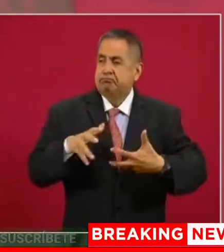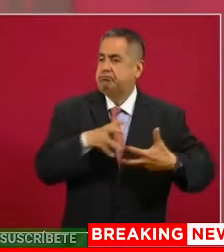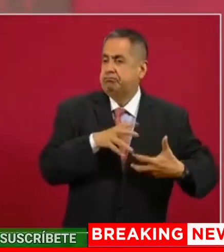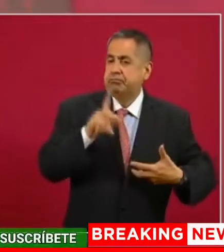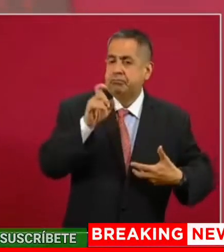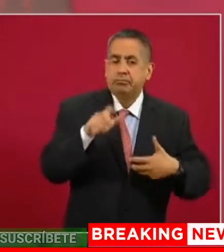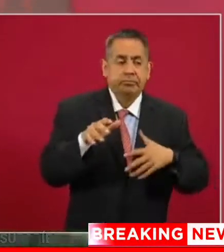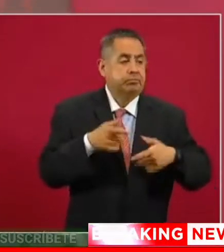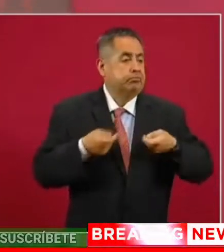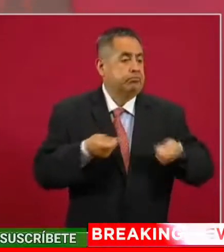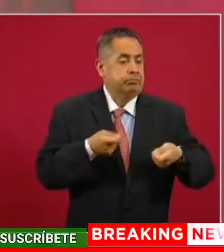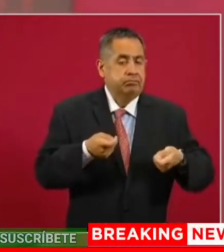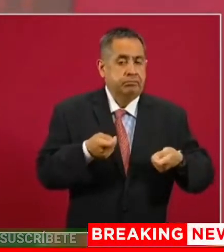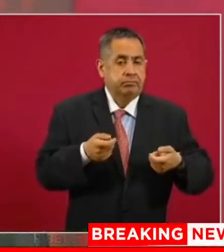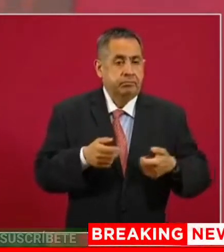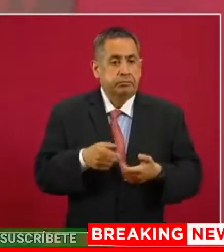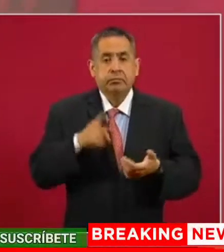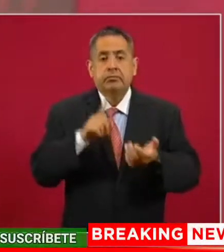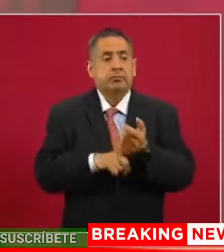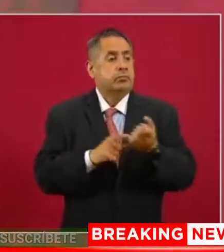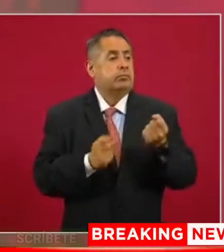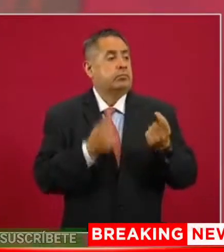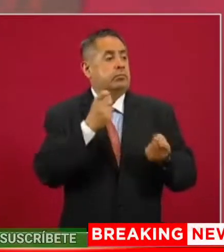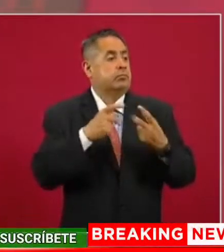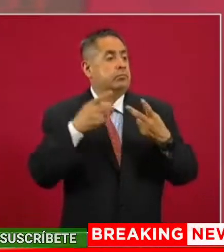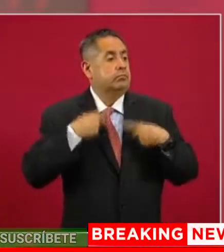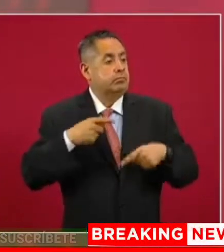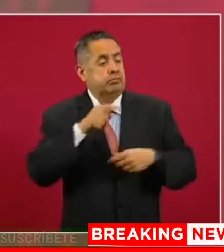hay nogaleros